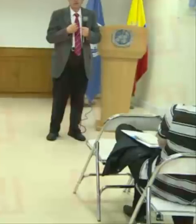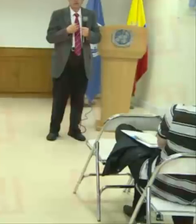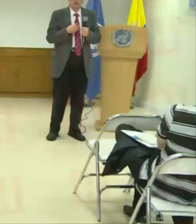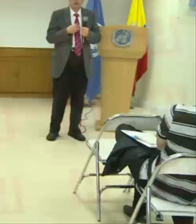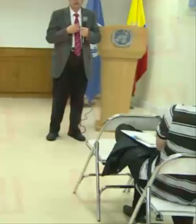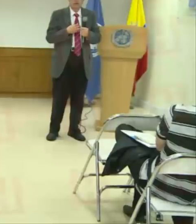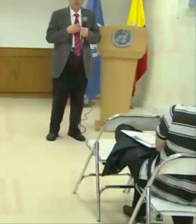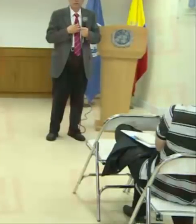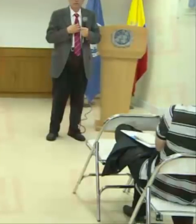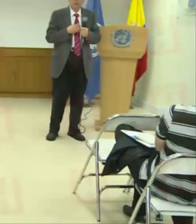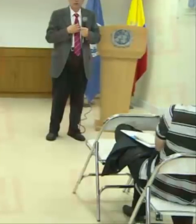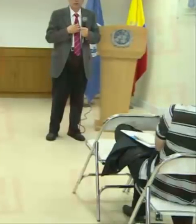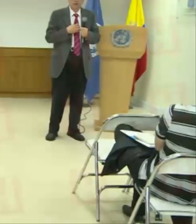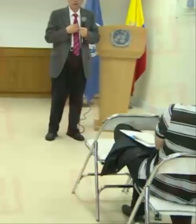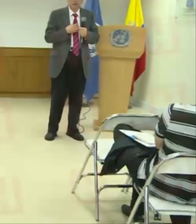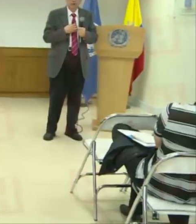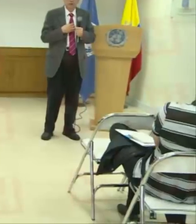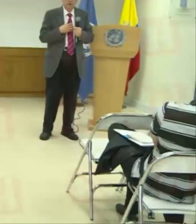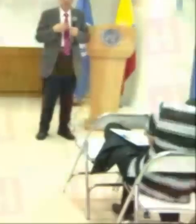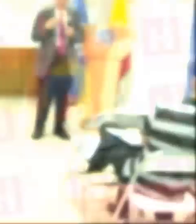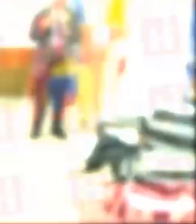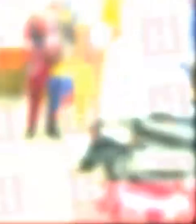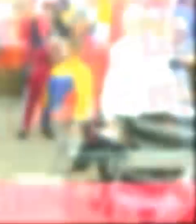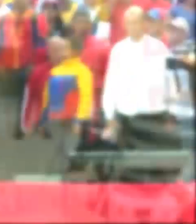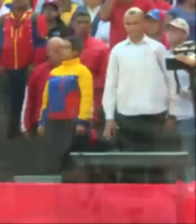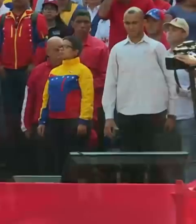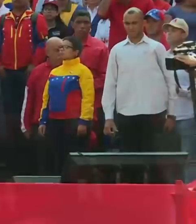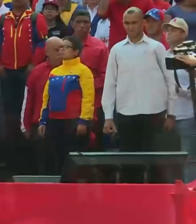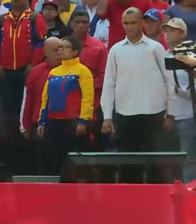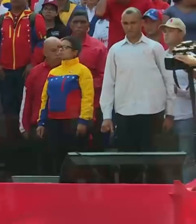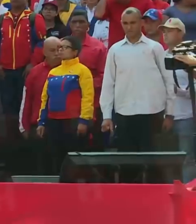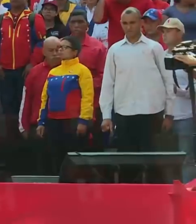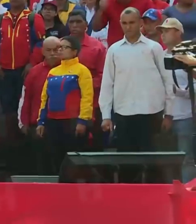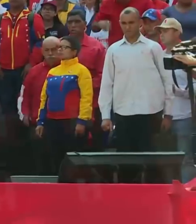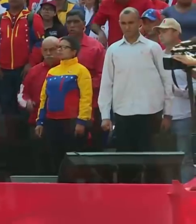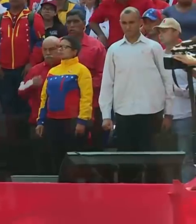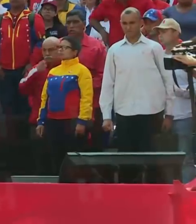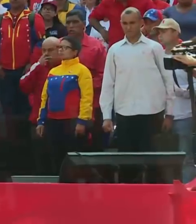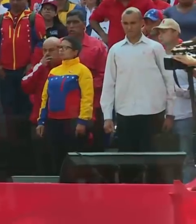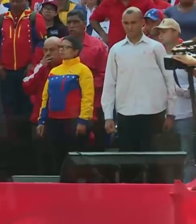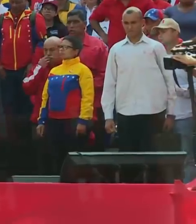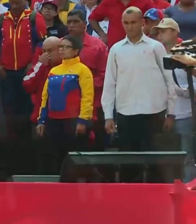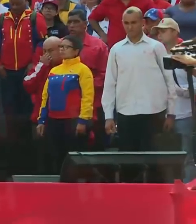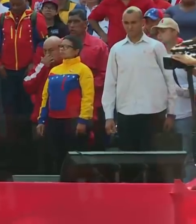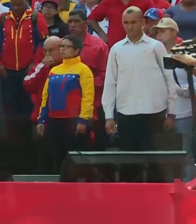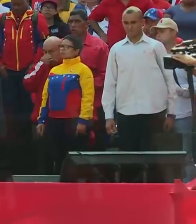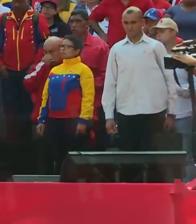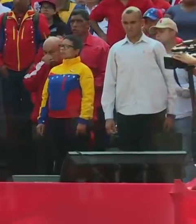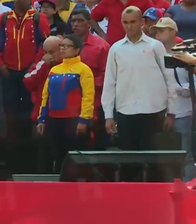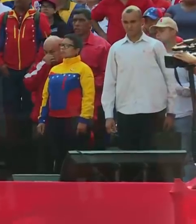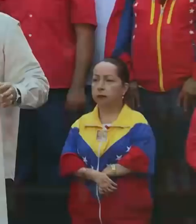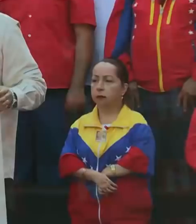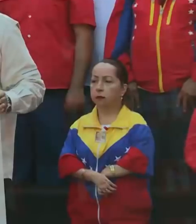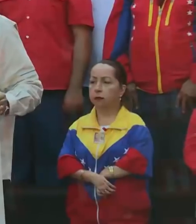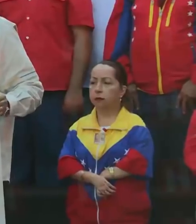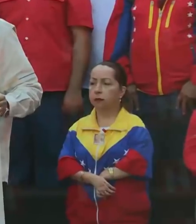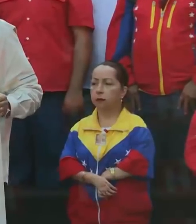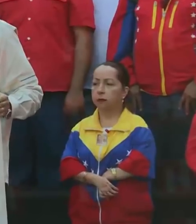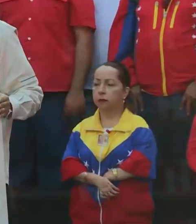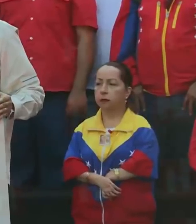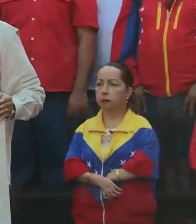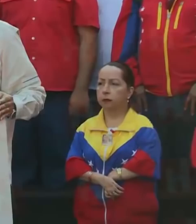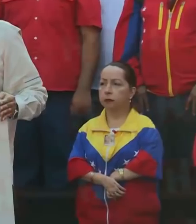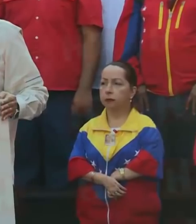4 de agosto del 2018, en la avenida Bolívar de Caracas, se ha dedicado a visitar a los imputados para proponerles que se